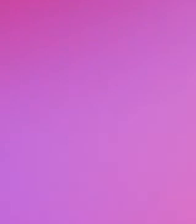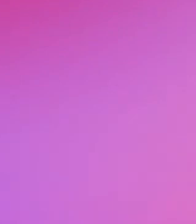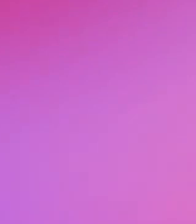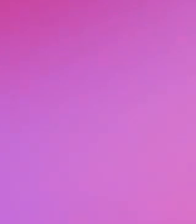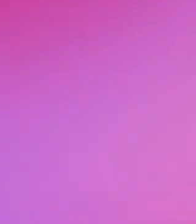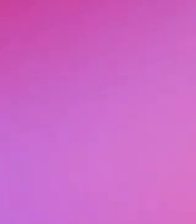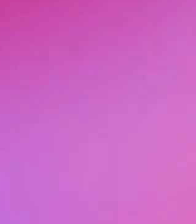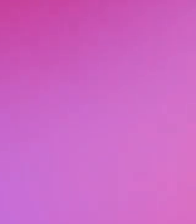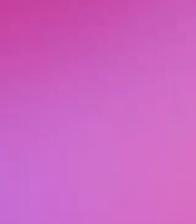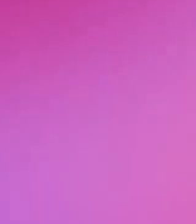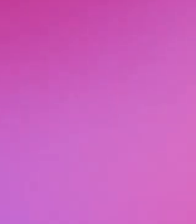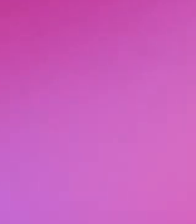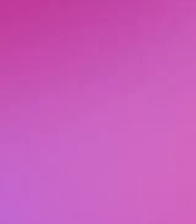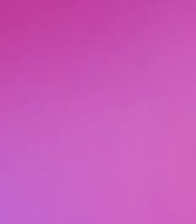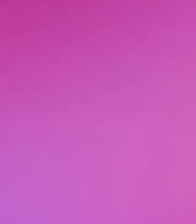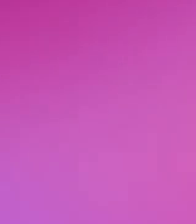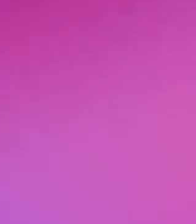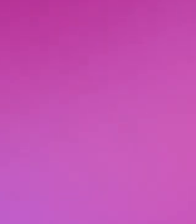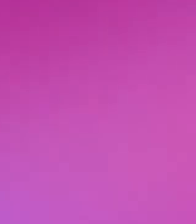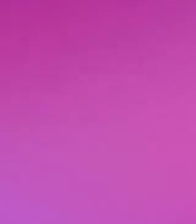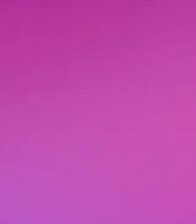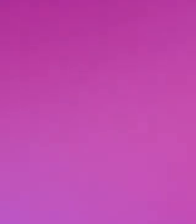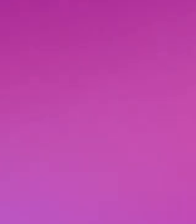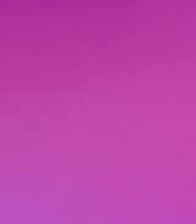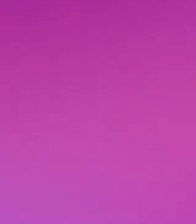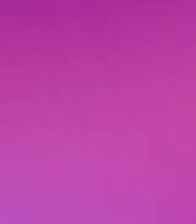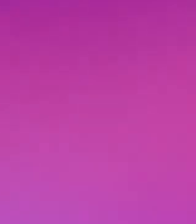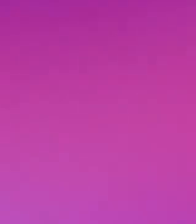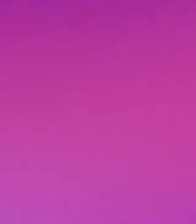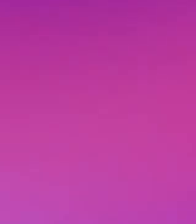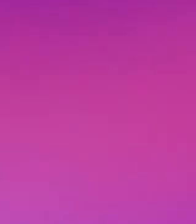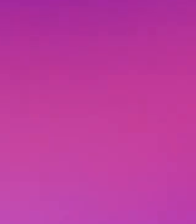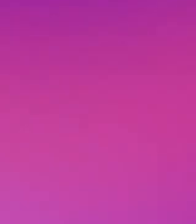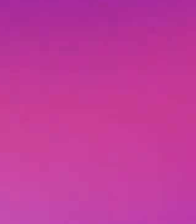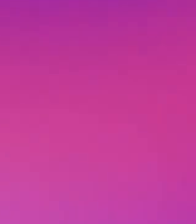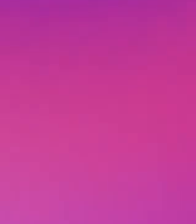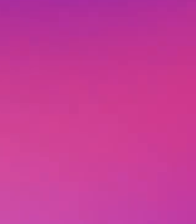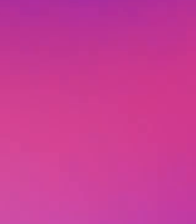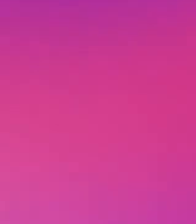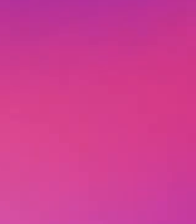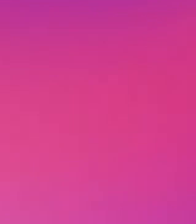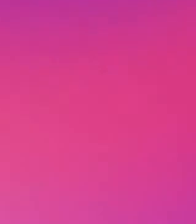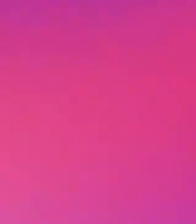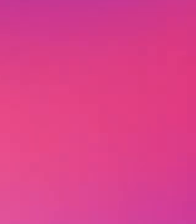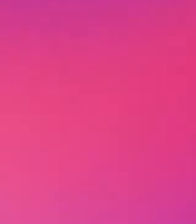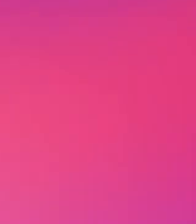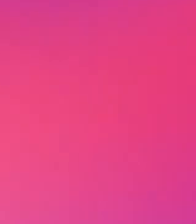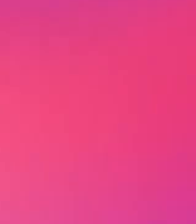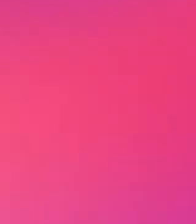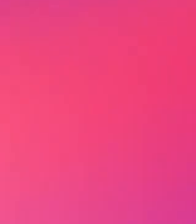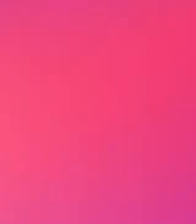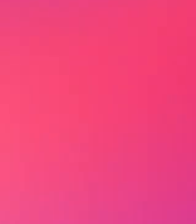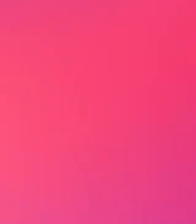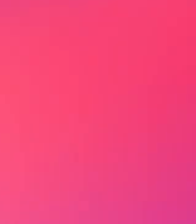libros de texto en versión digital, recuerda que los puedes encontrar en la página